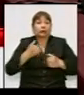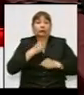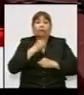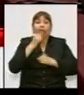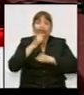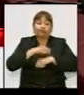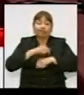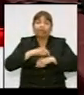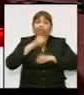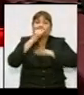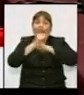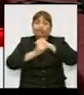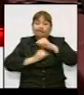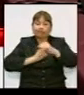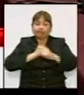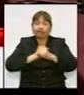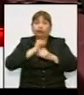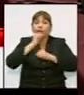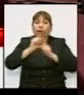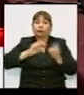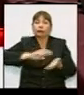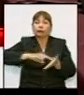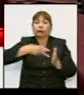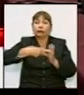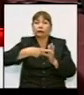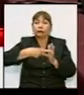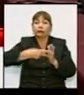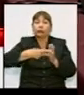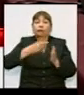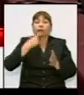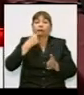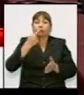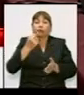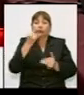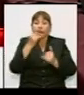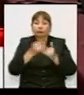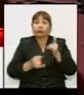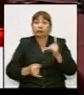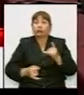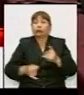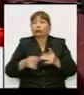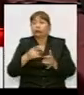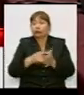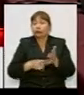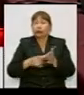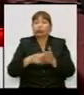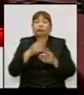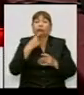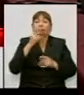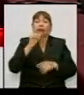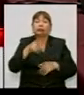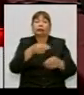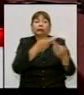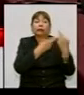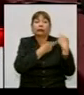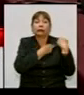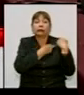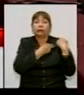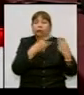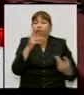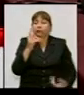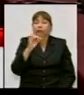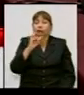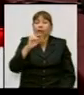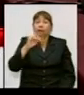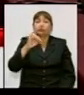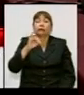tiempo, hasta ahora tengo entendido que las definiciones, como dice el último punto, las definiciones de activos críticos nacionales está a cargo de la DINI. La DINI está trabajando